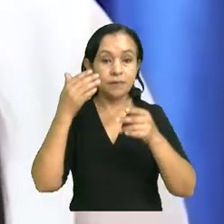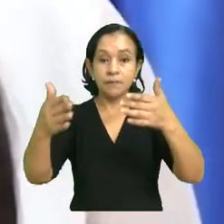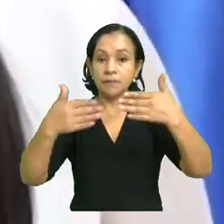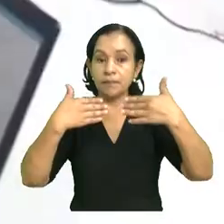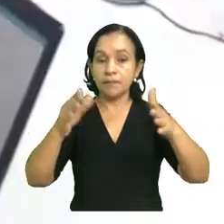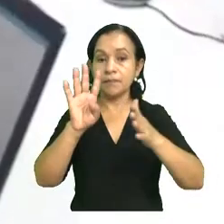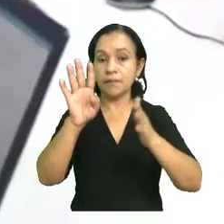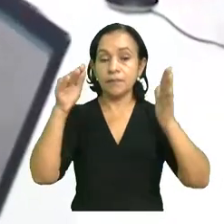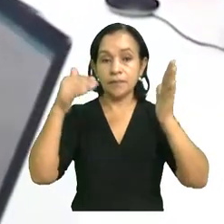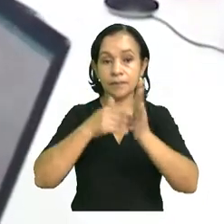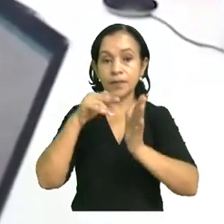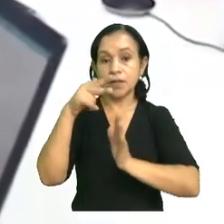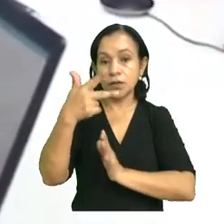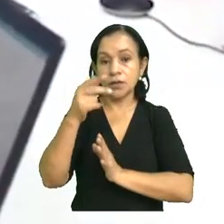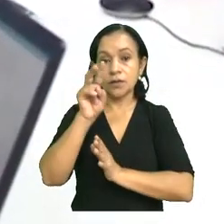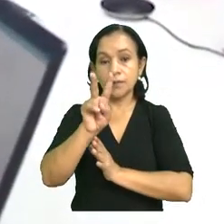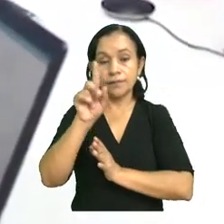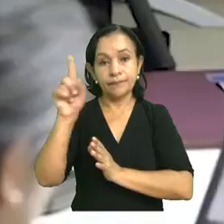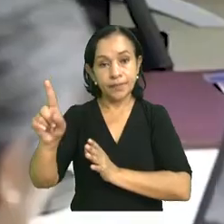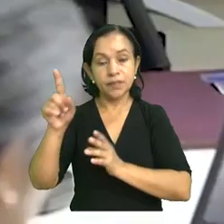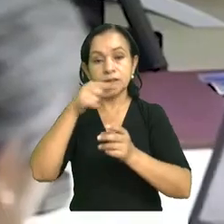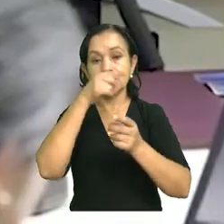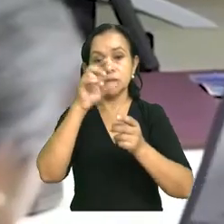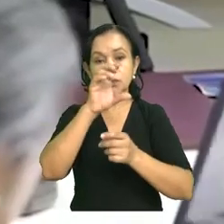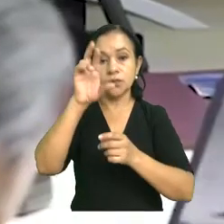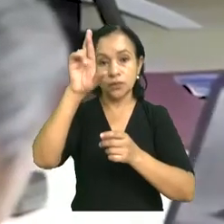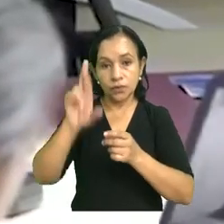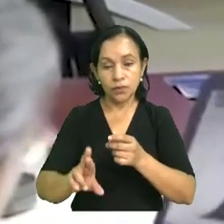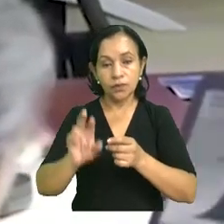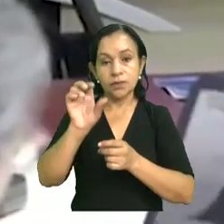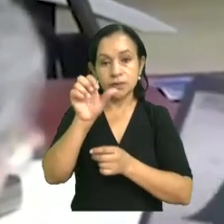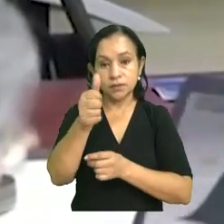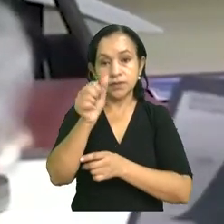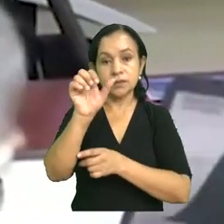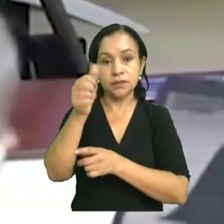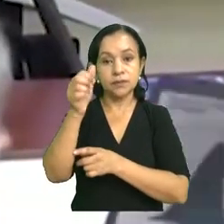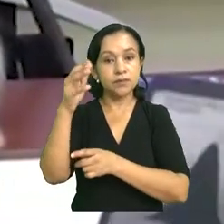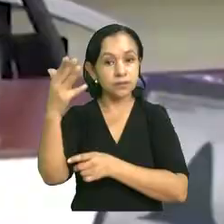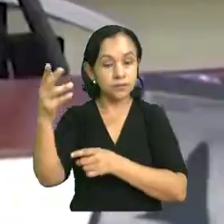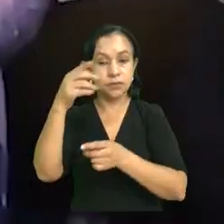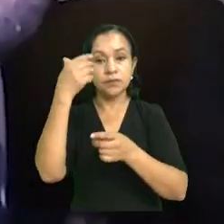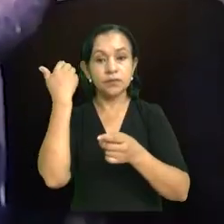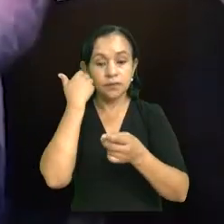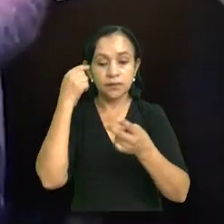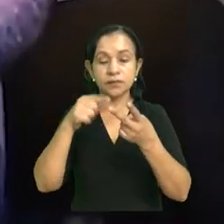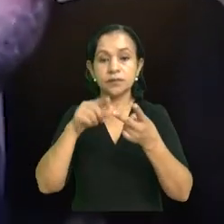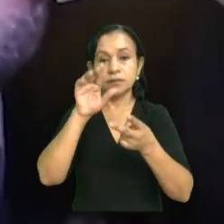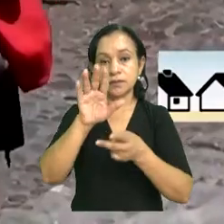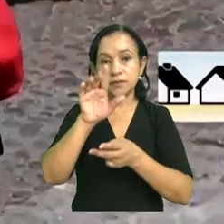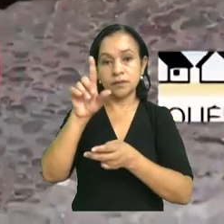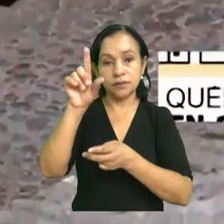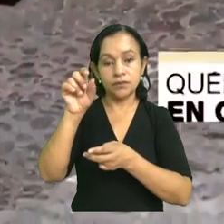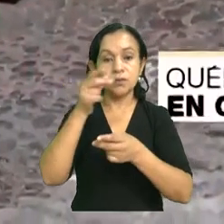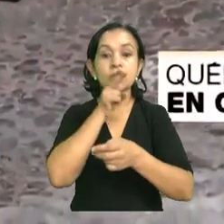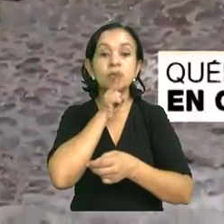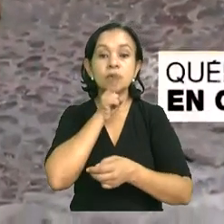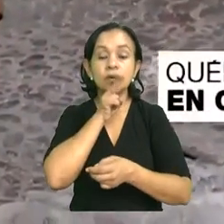con 4.821 casos. Costa Rica informa 669 casos, 510 en